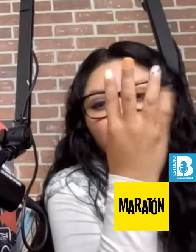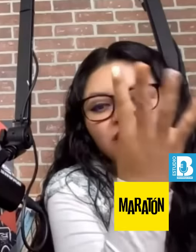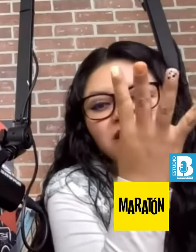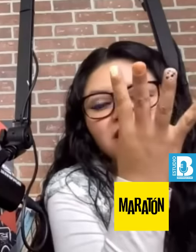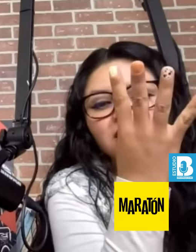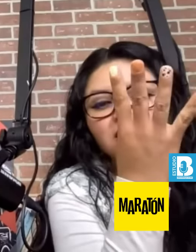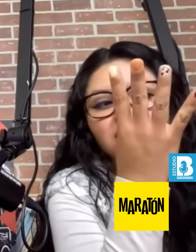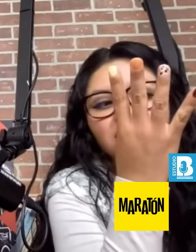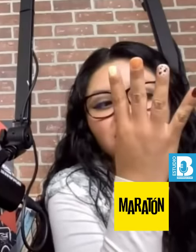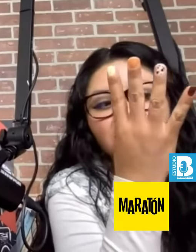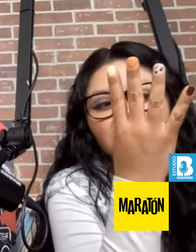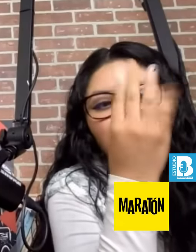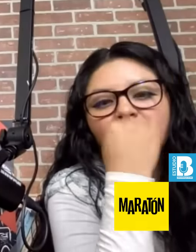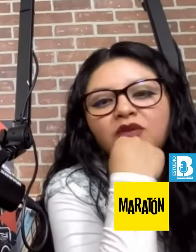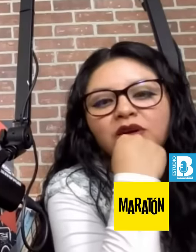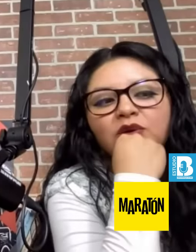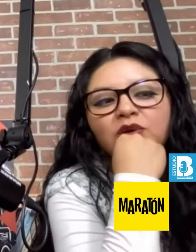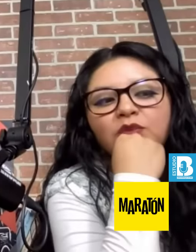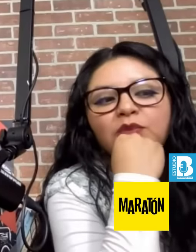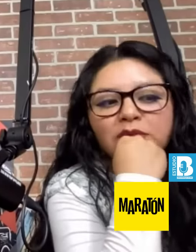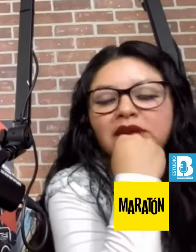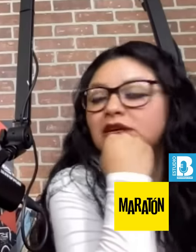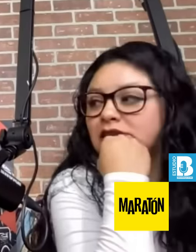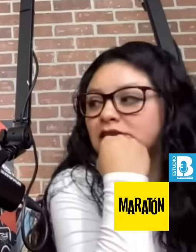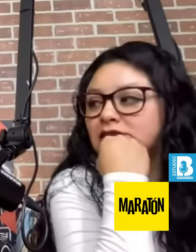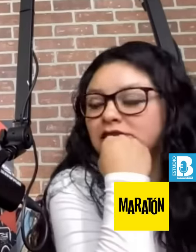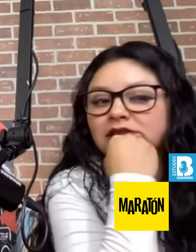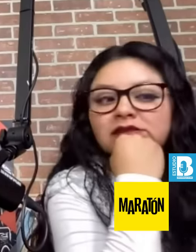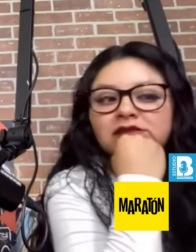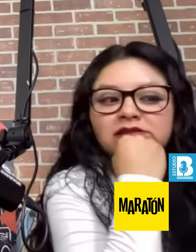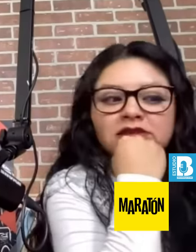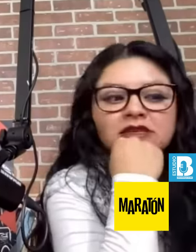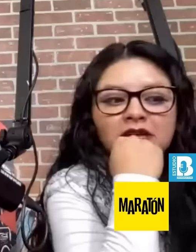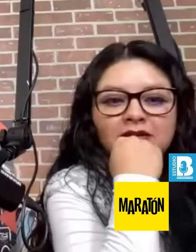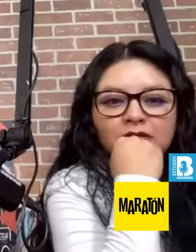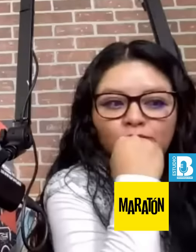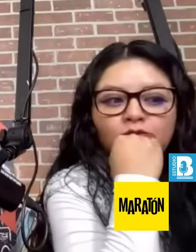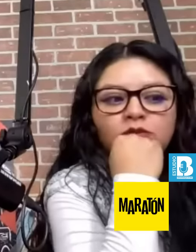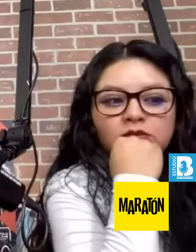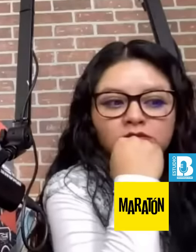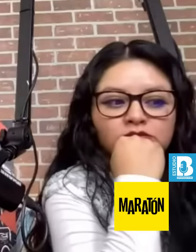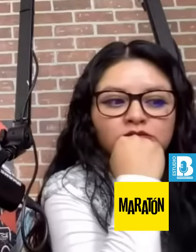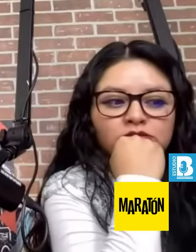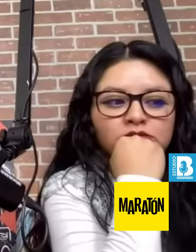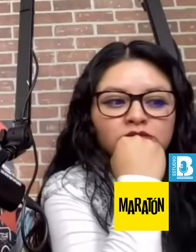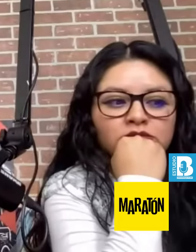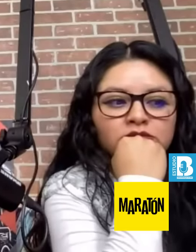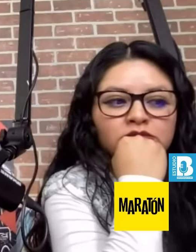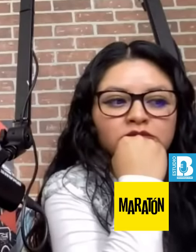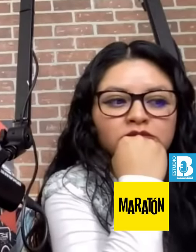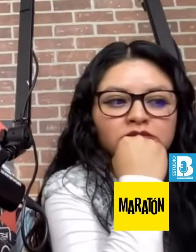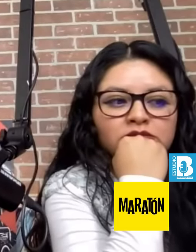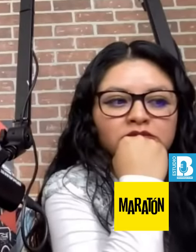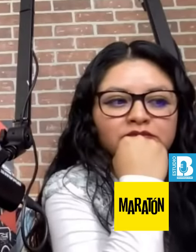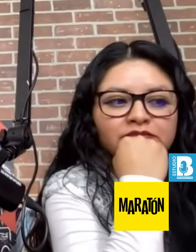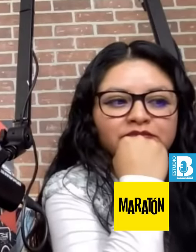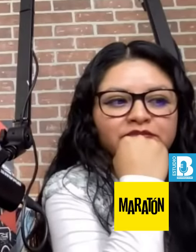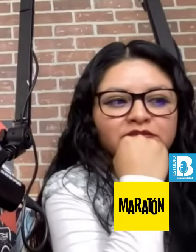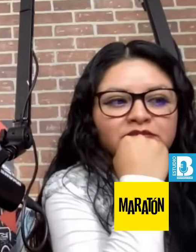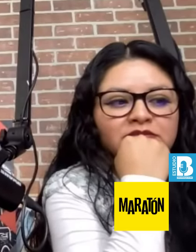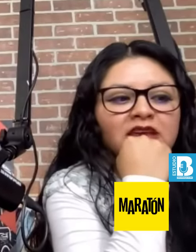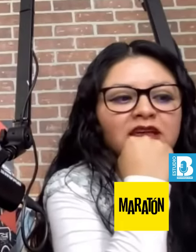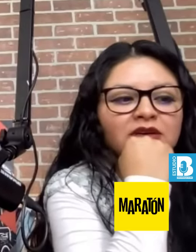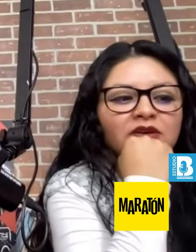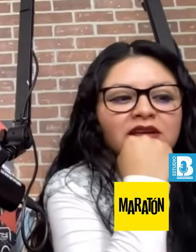yo luego tú y luego meme ese comentario de de gracila no le va a gustar a